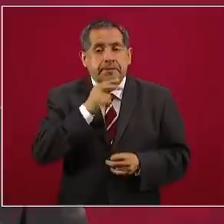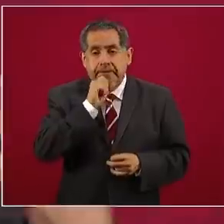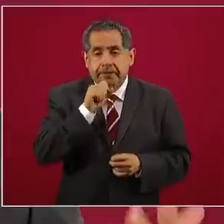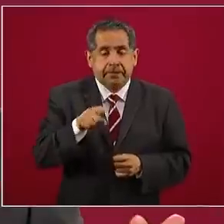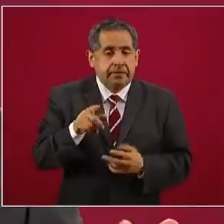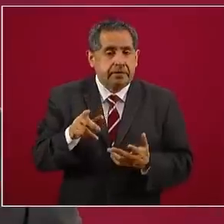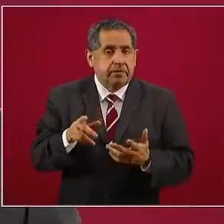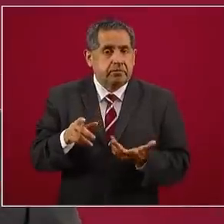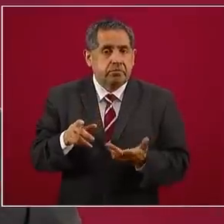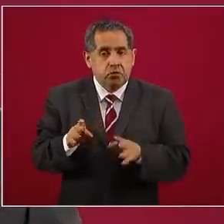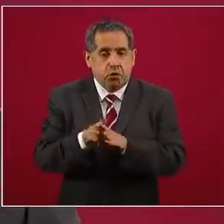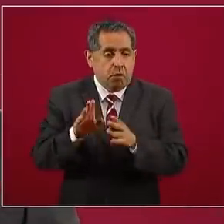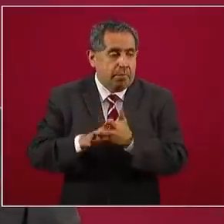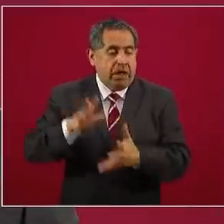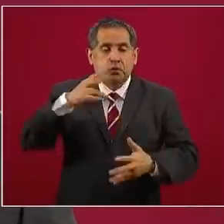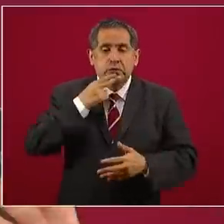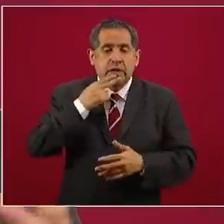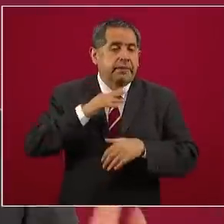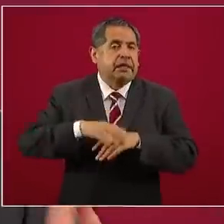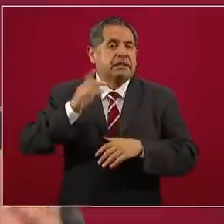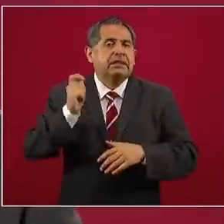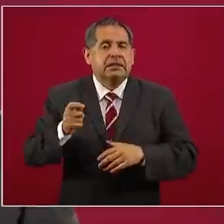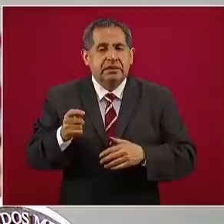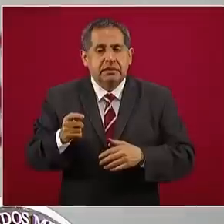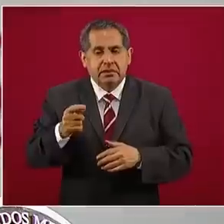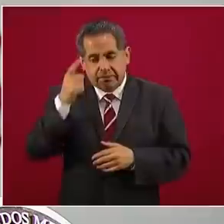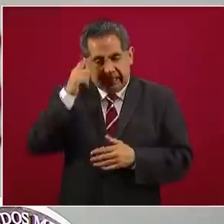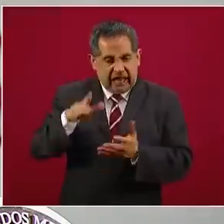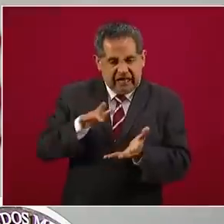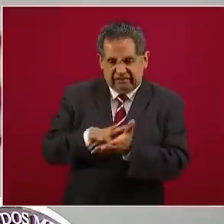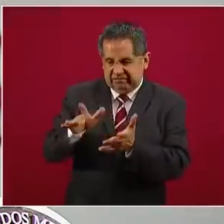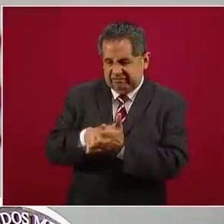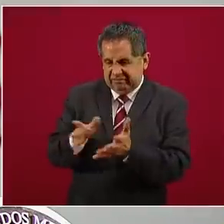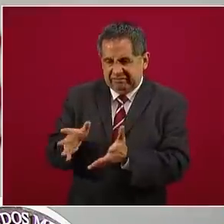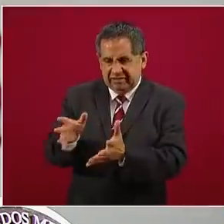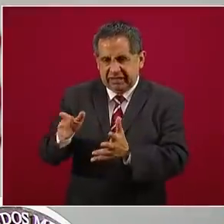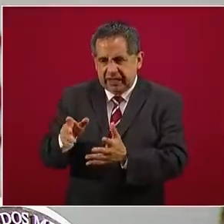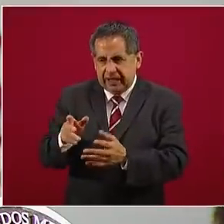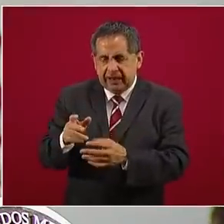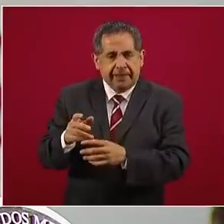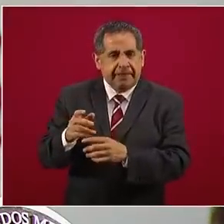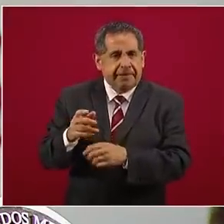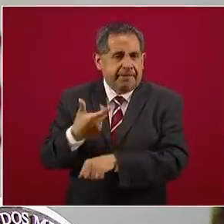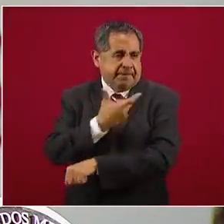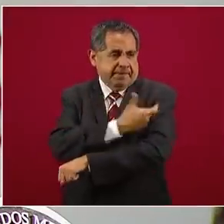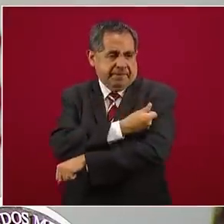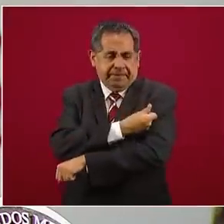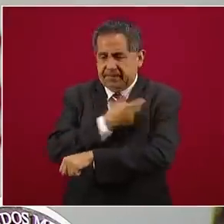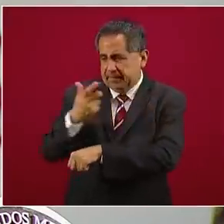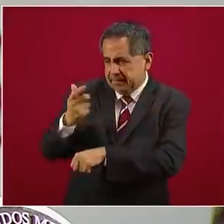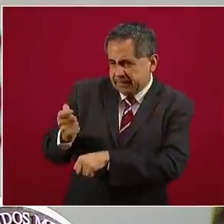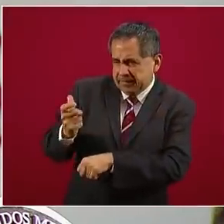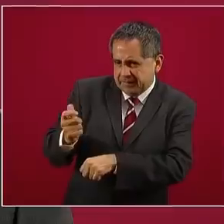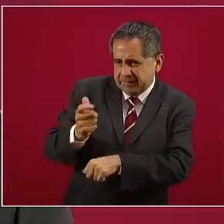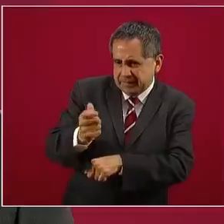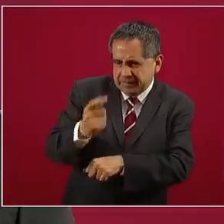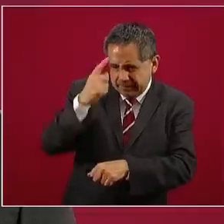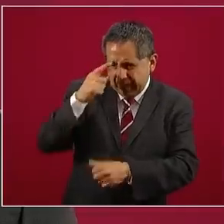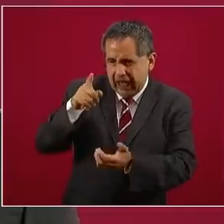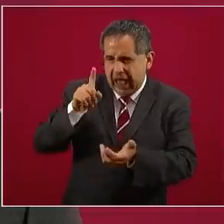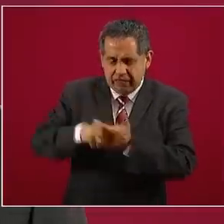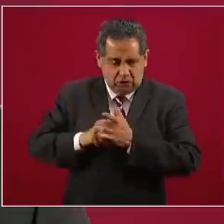en cantidades mayores para inducir inmunidad, no necesariamente en todas y cada una de las